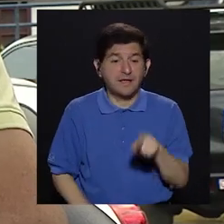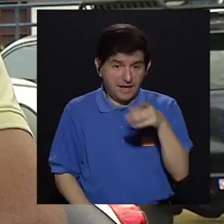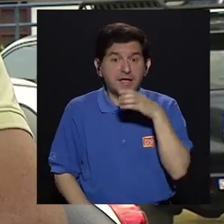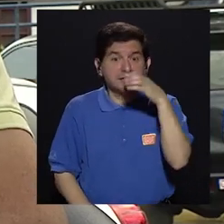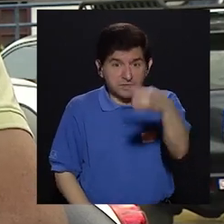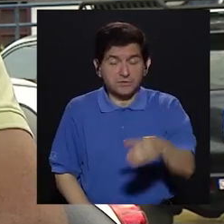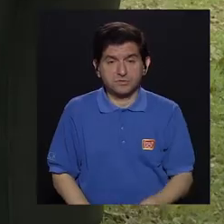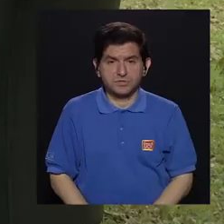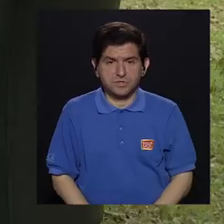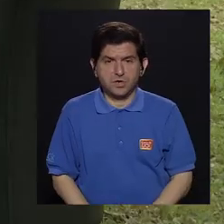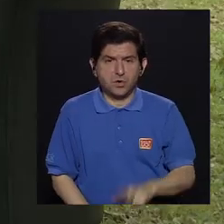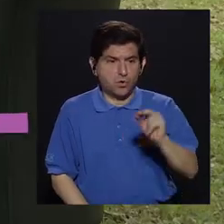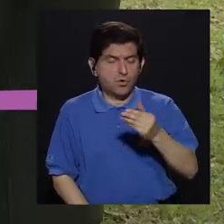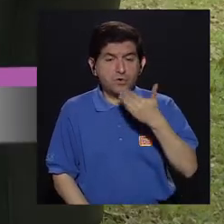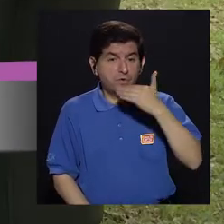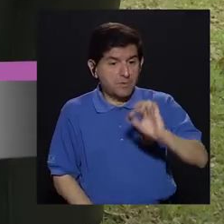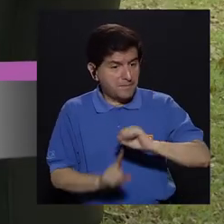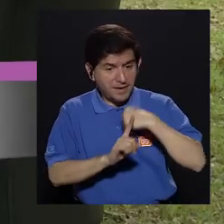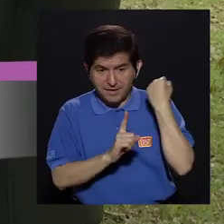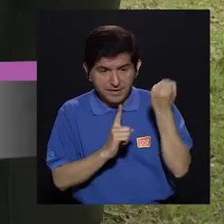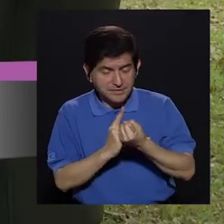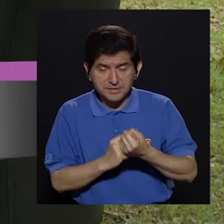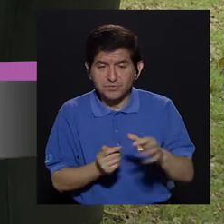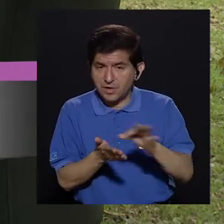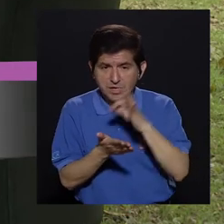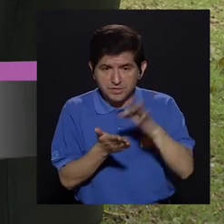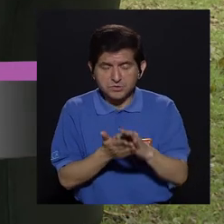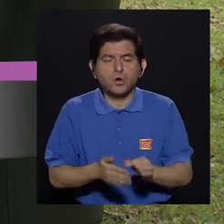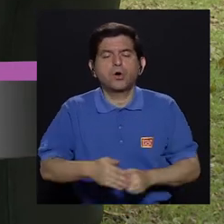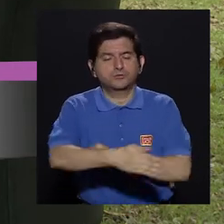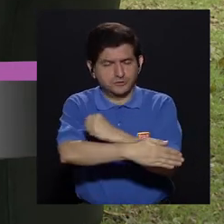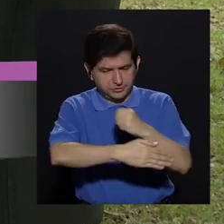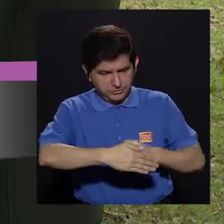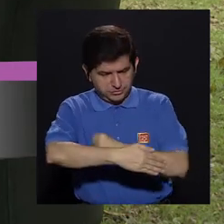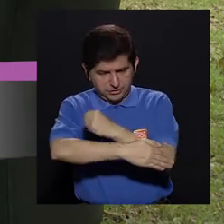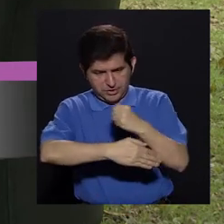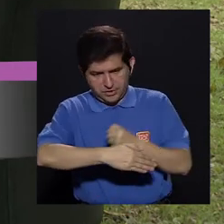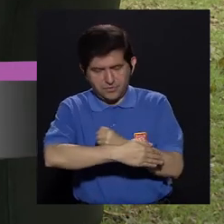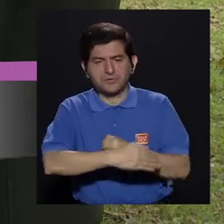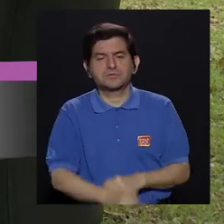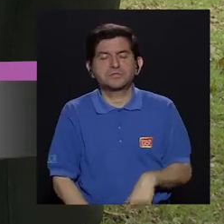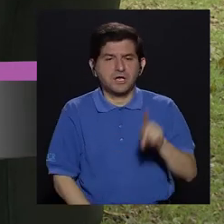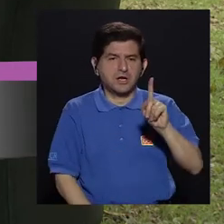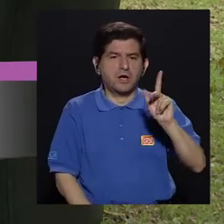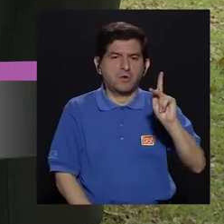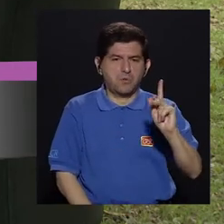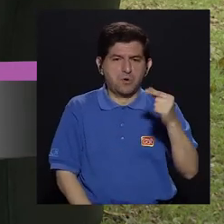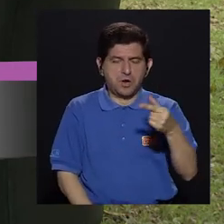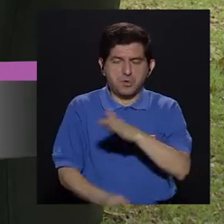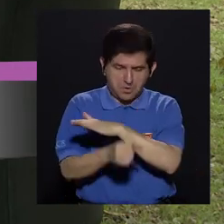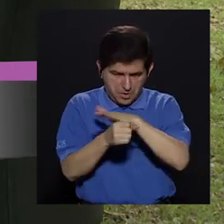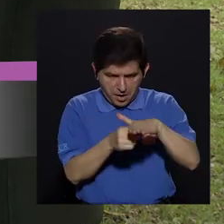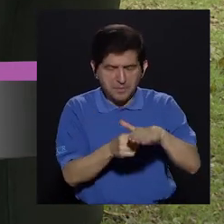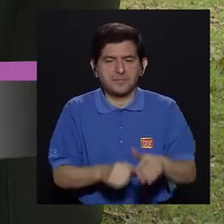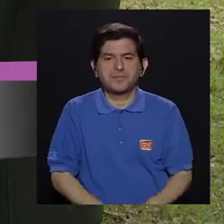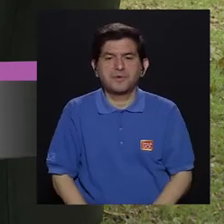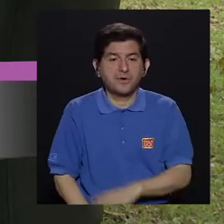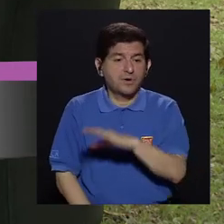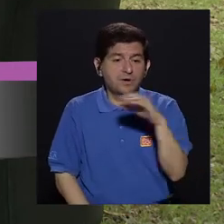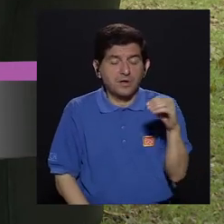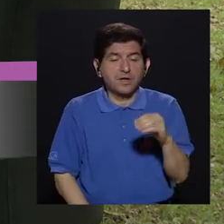recomendación, para que no se nos pongan malos, pues ponemos el kilo de frijol, ¿verdad?